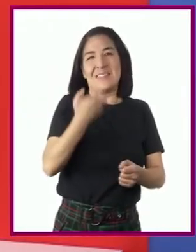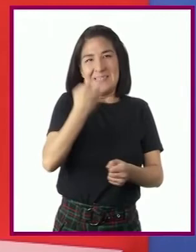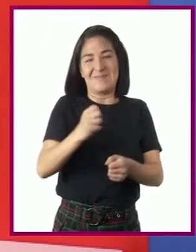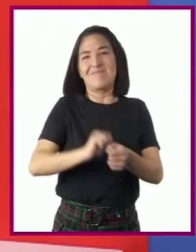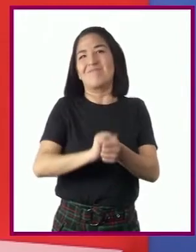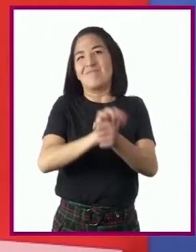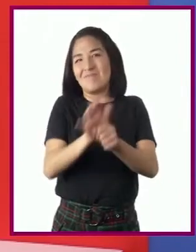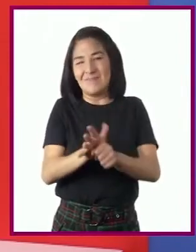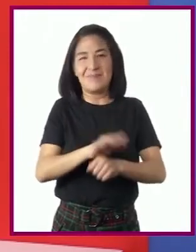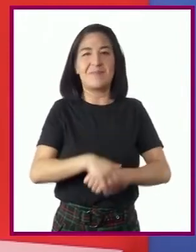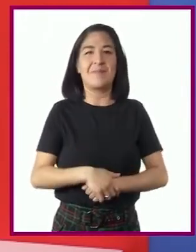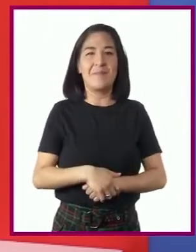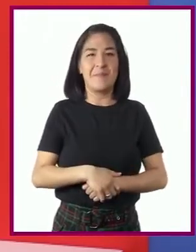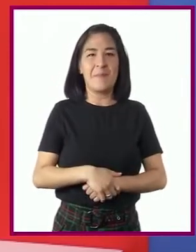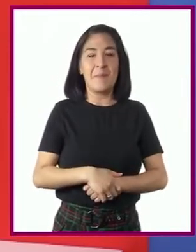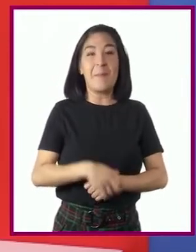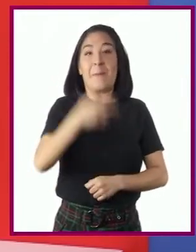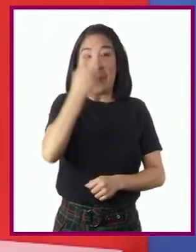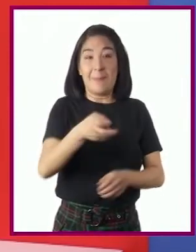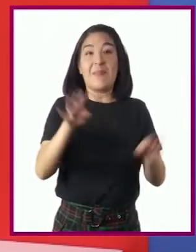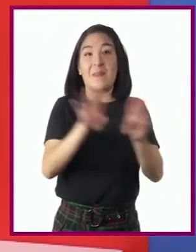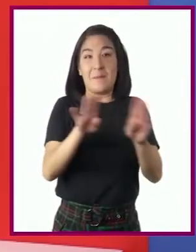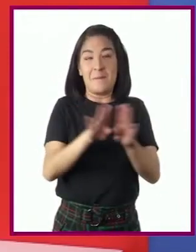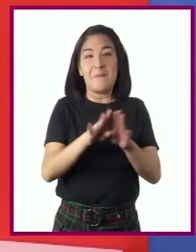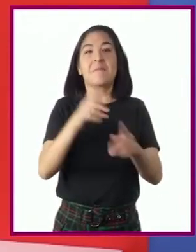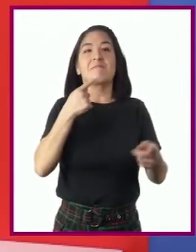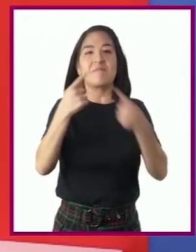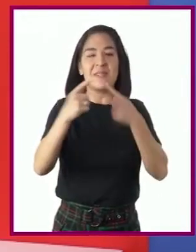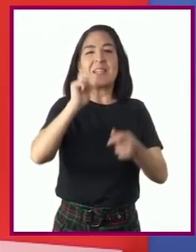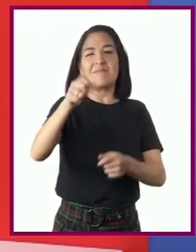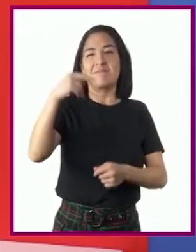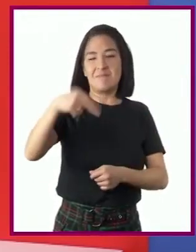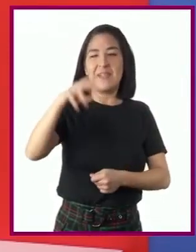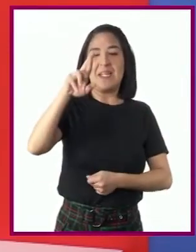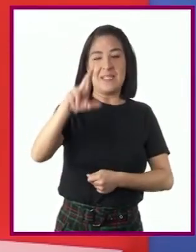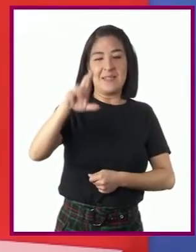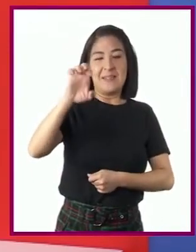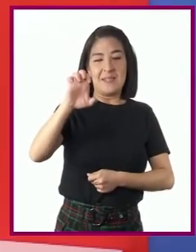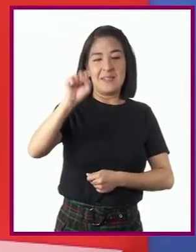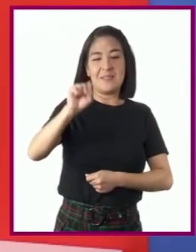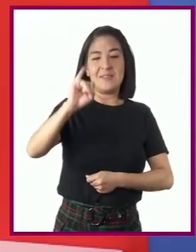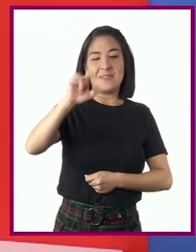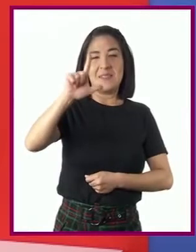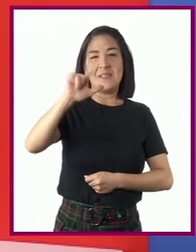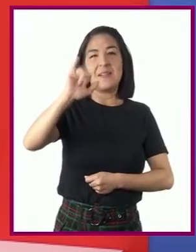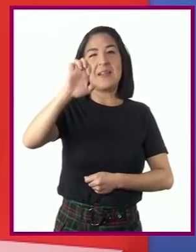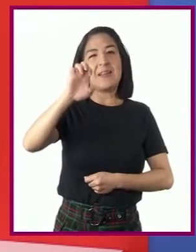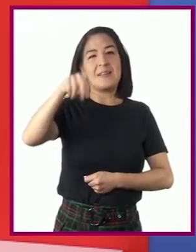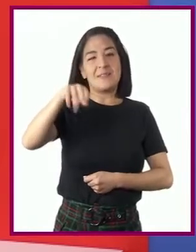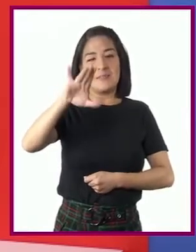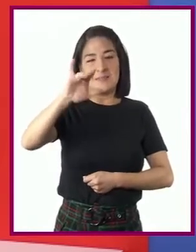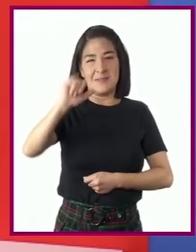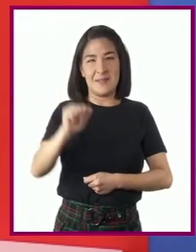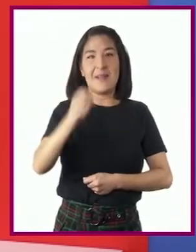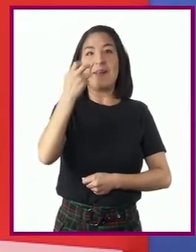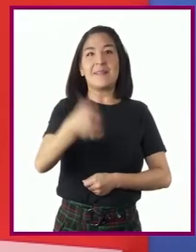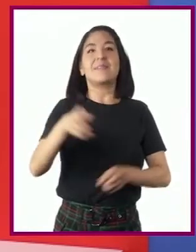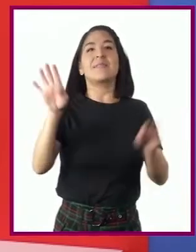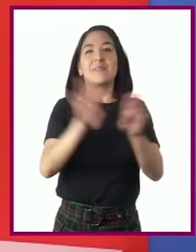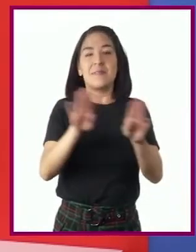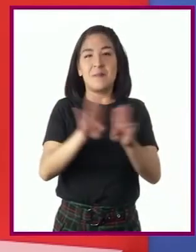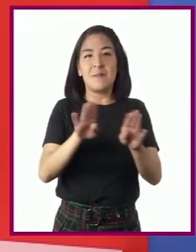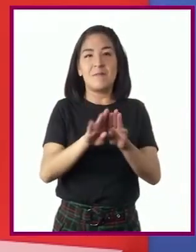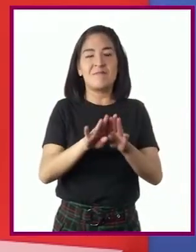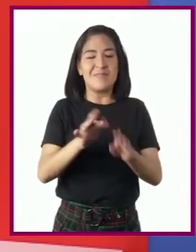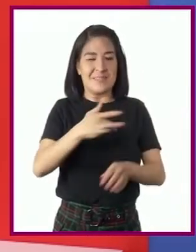Claro, a esta capacidad se le llama resiliencia y es un claro ejemplo de cómo podemos enfrentar